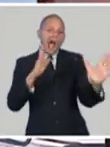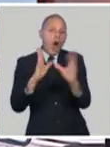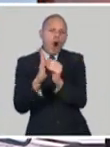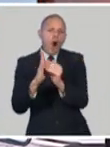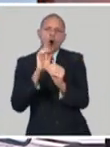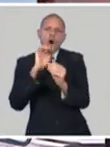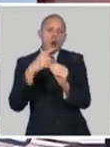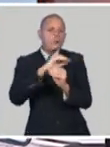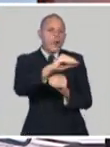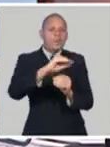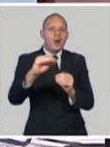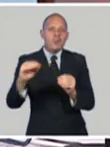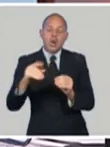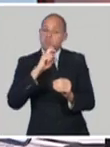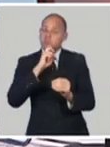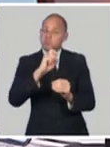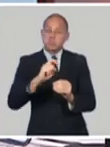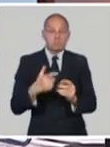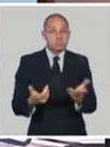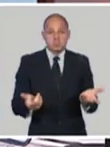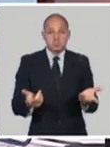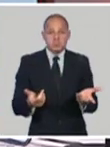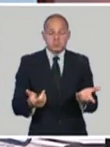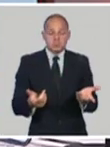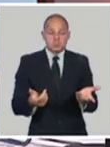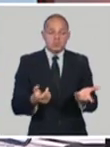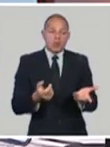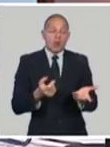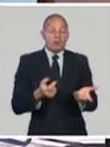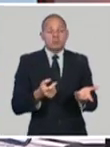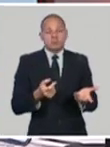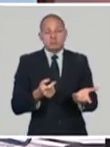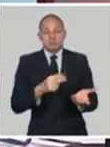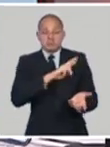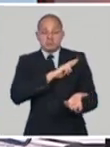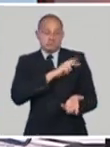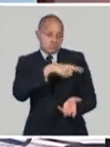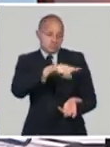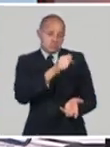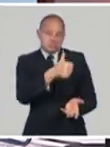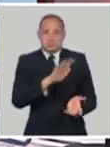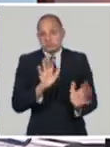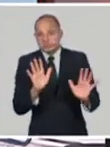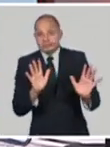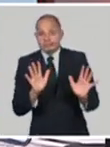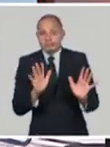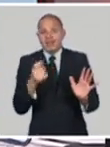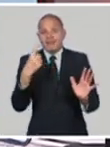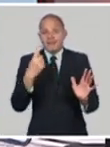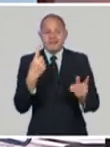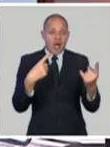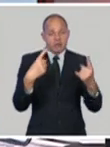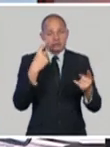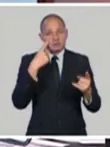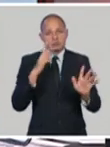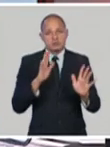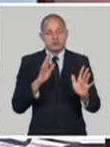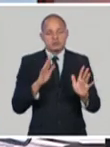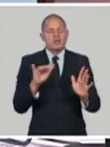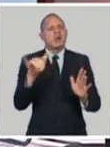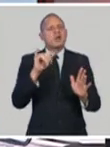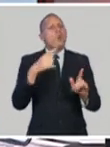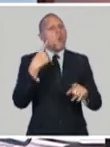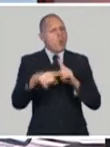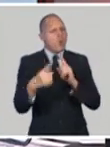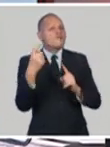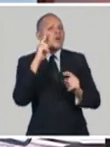este proceso. Y es válido, pero también es válido decir que hay muchas reservas en el sistema empresarial que hay que salir a